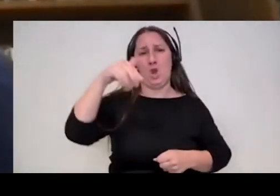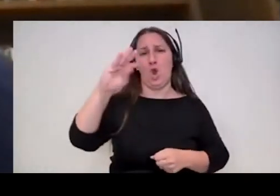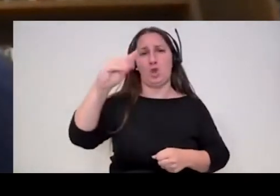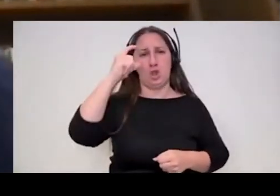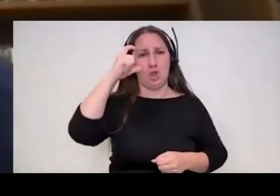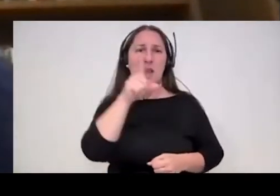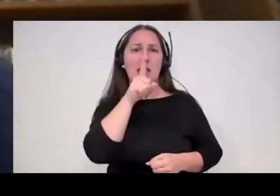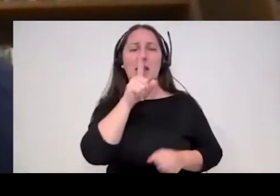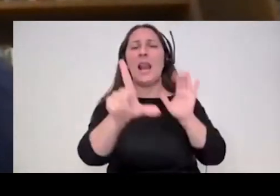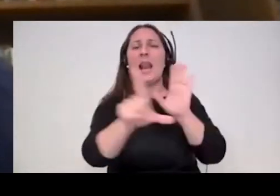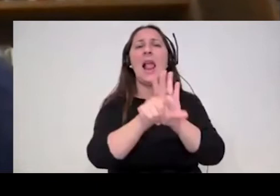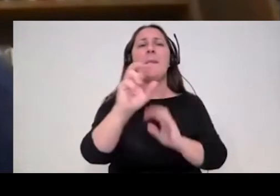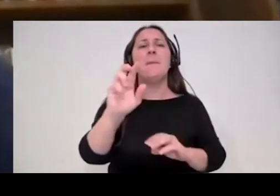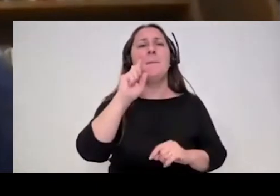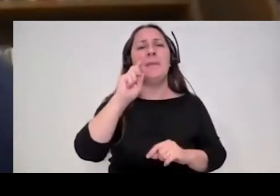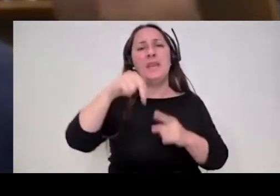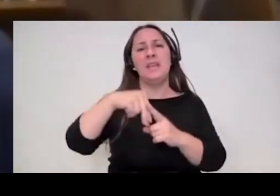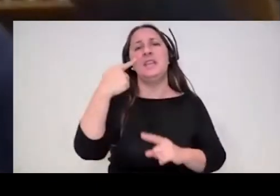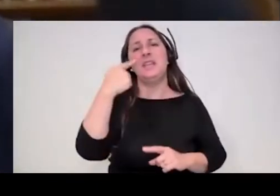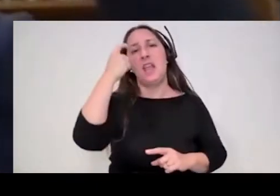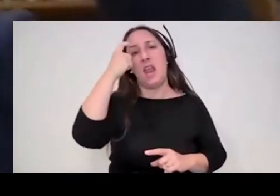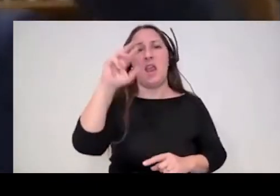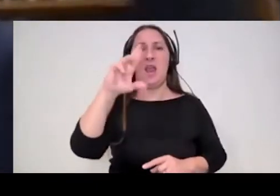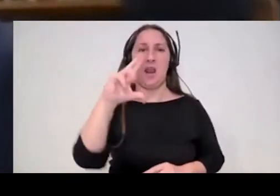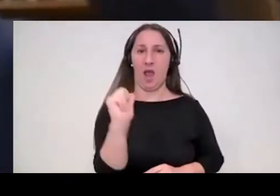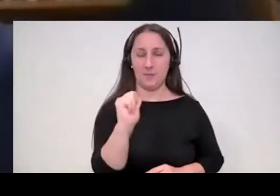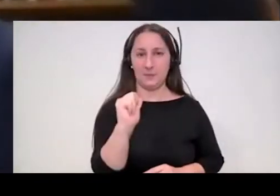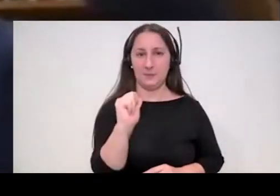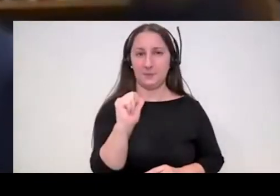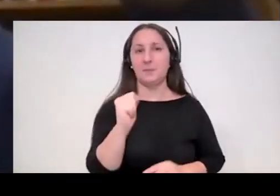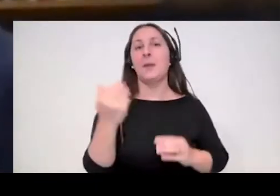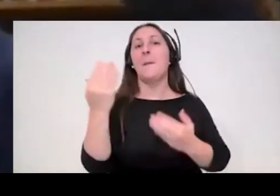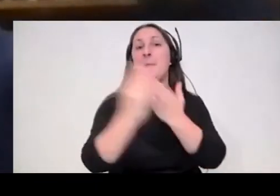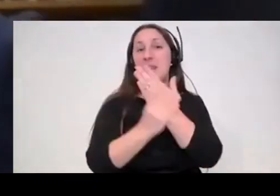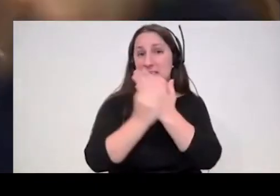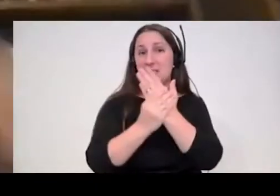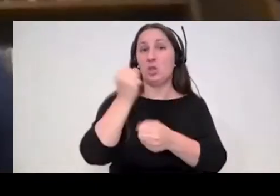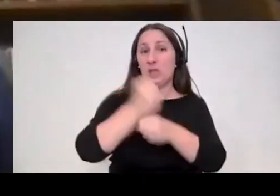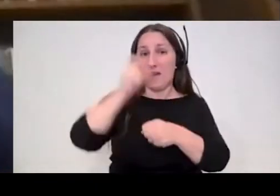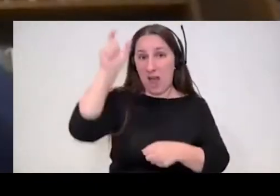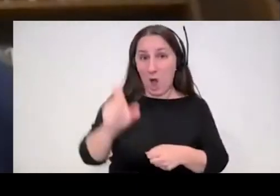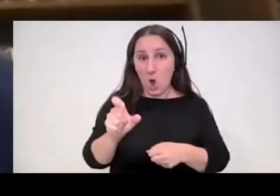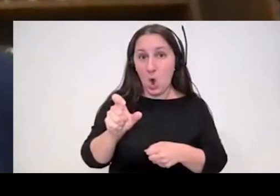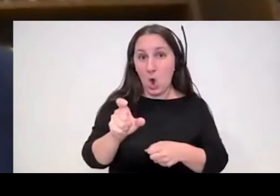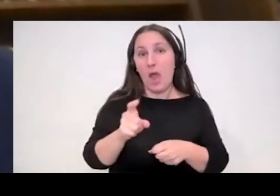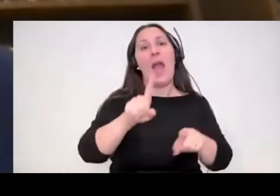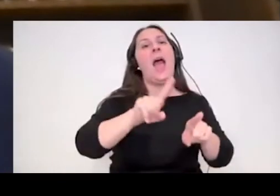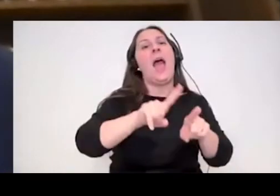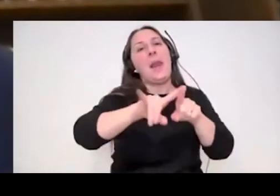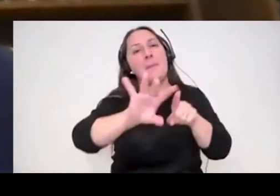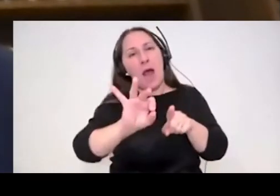Ley Piñera se llama. Era el ministro de Trabajo y Previsión, era el hermano del actual presidente de